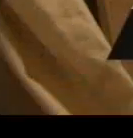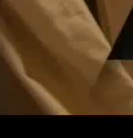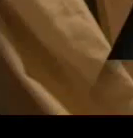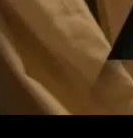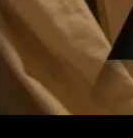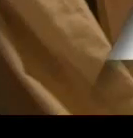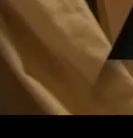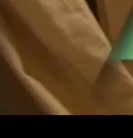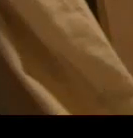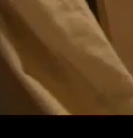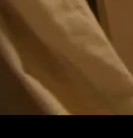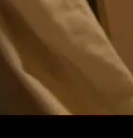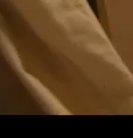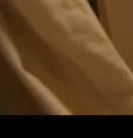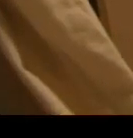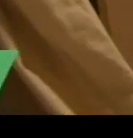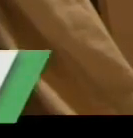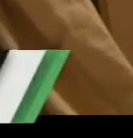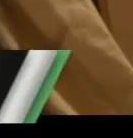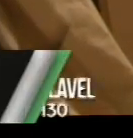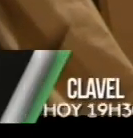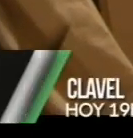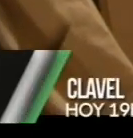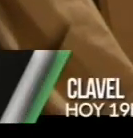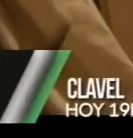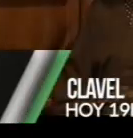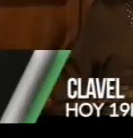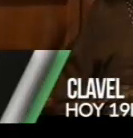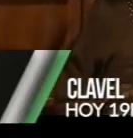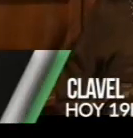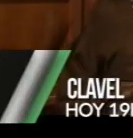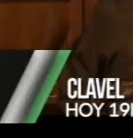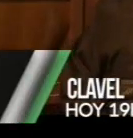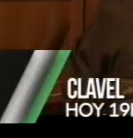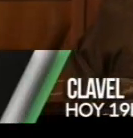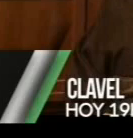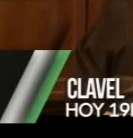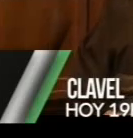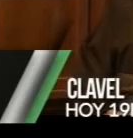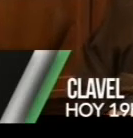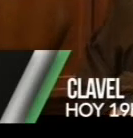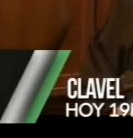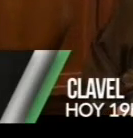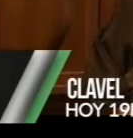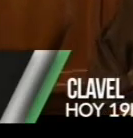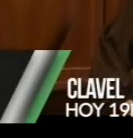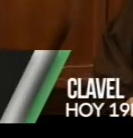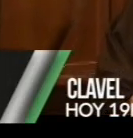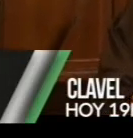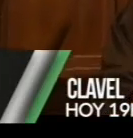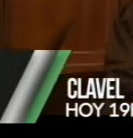Hoy, Itoko regresa, pero nadie está en su casa.